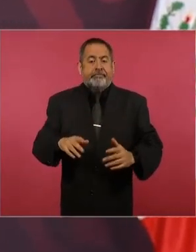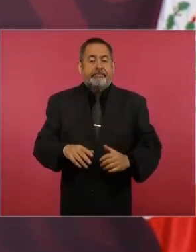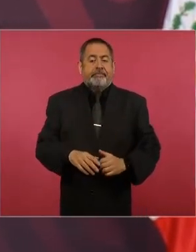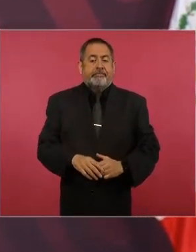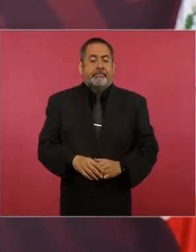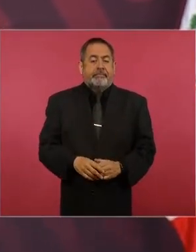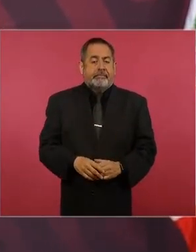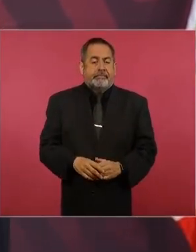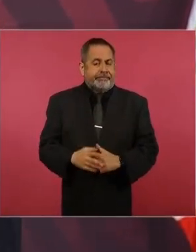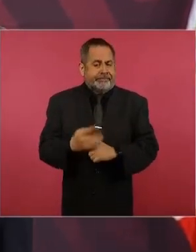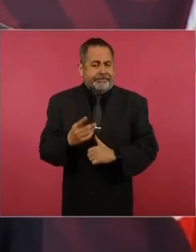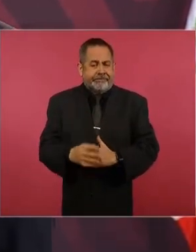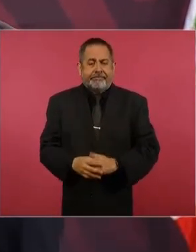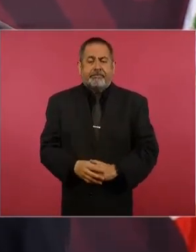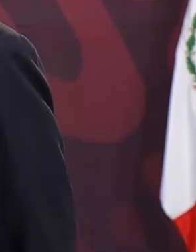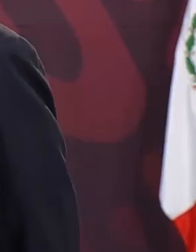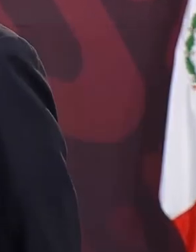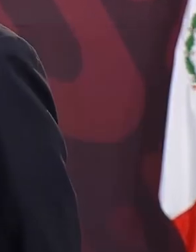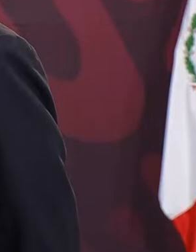porque